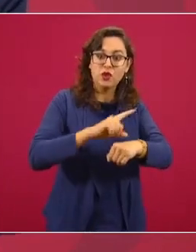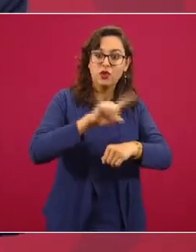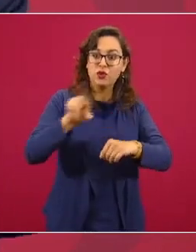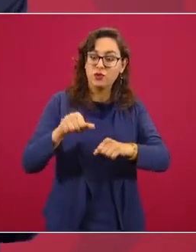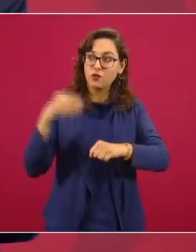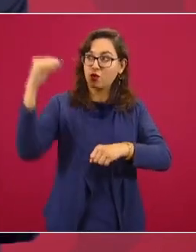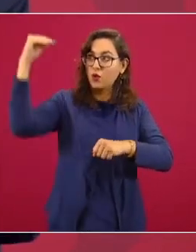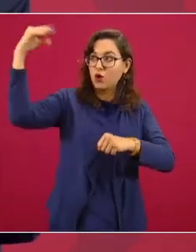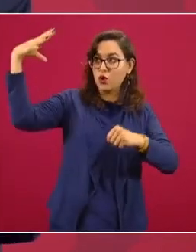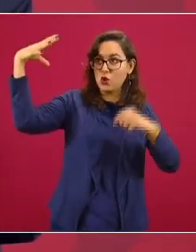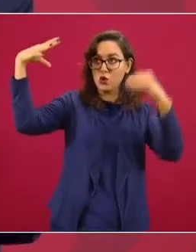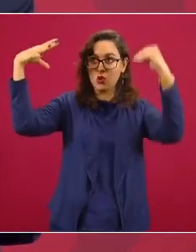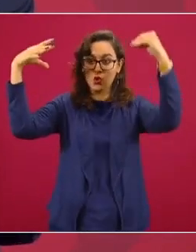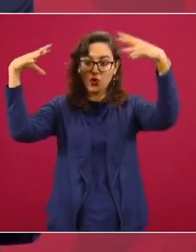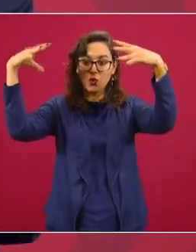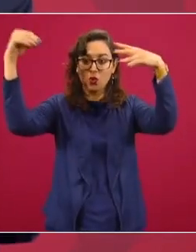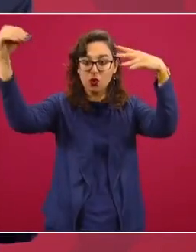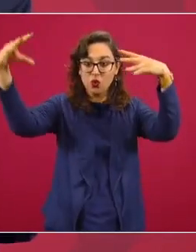no